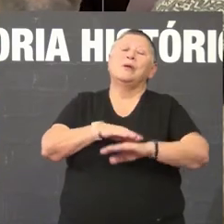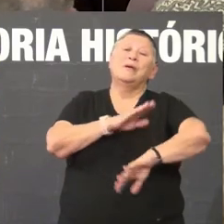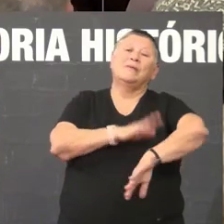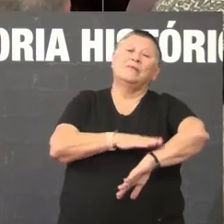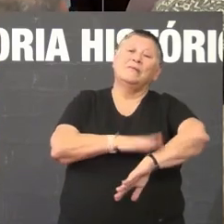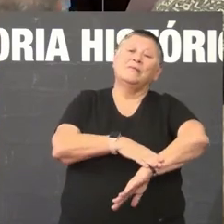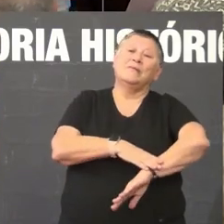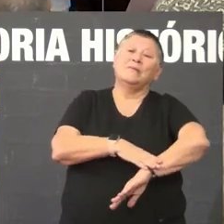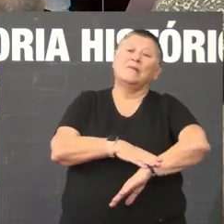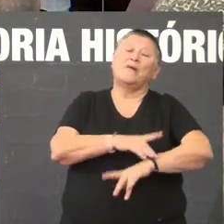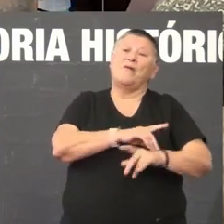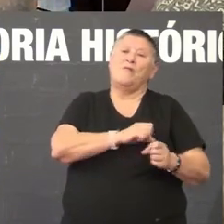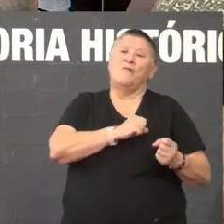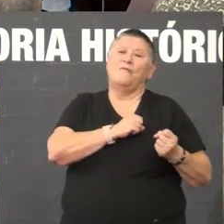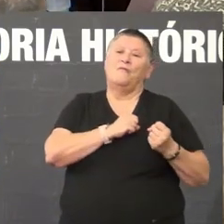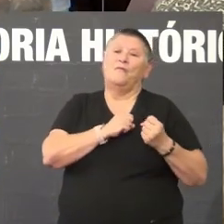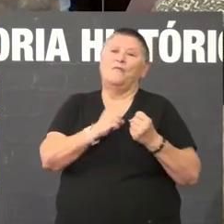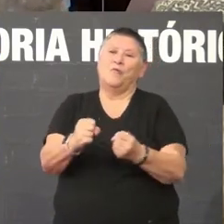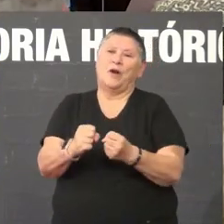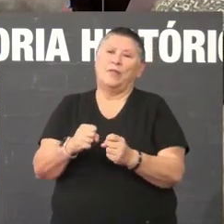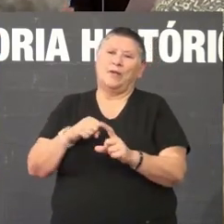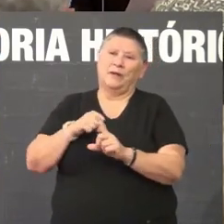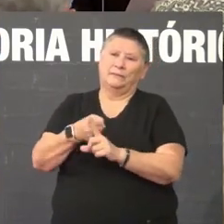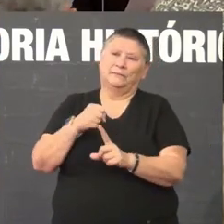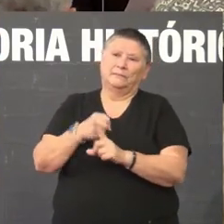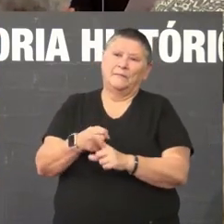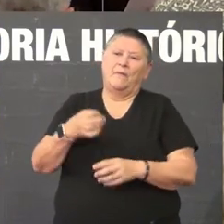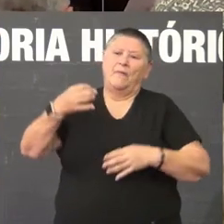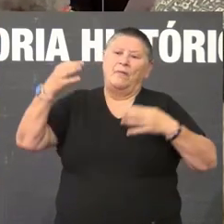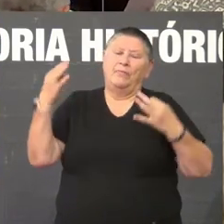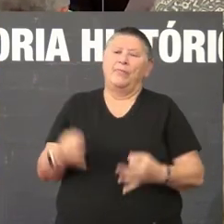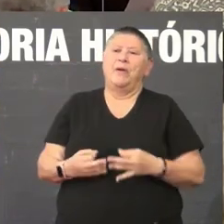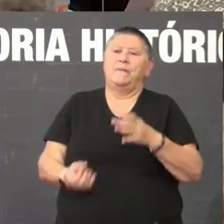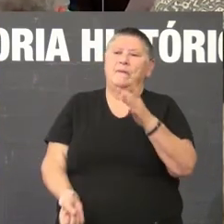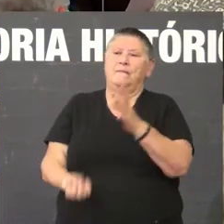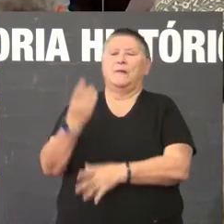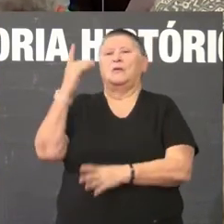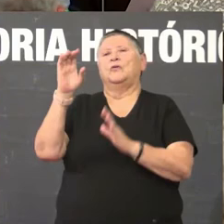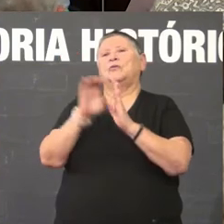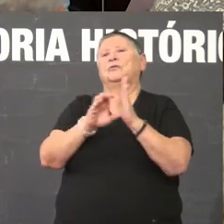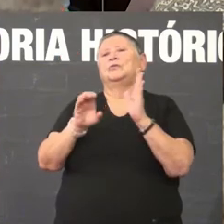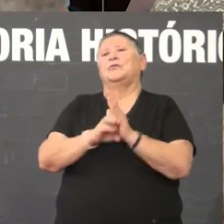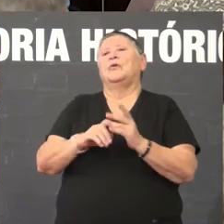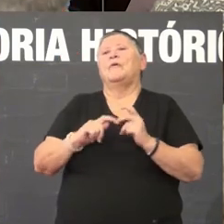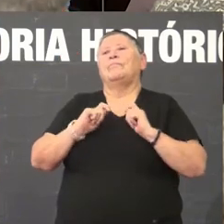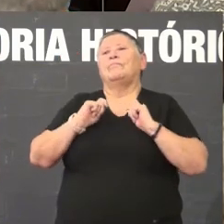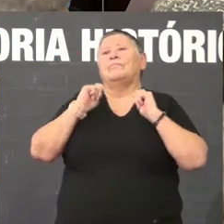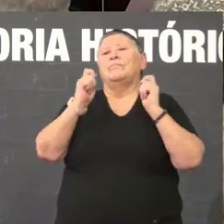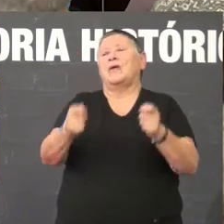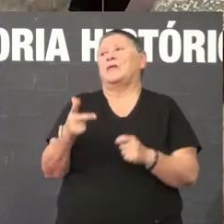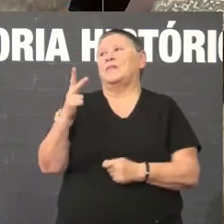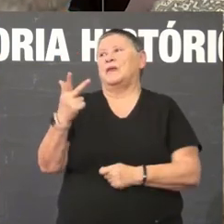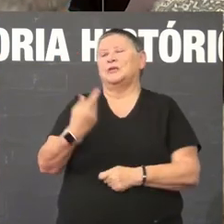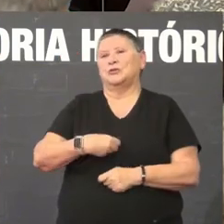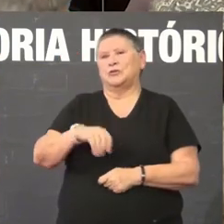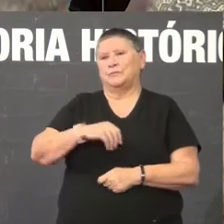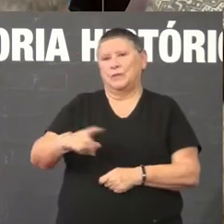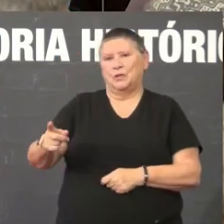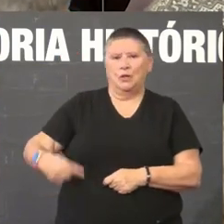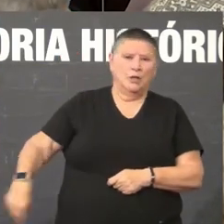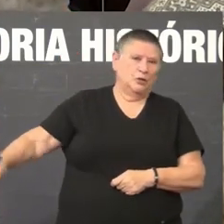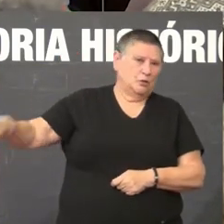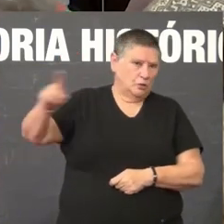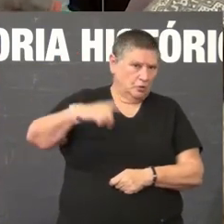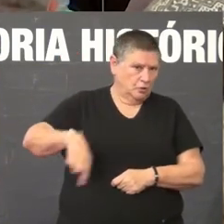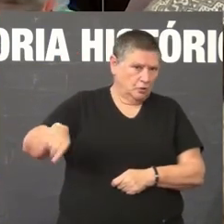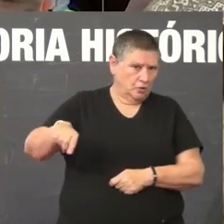porque la izquierda fuerza a que aquello tiene que salir una constitución que ampare los derechos de todos los españoles, incluidas las